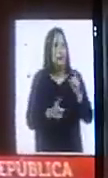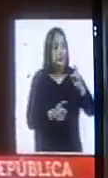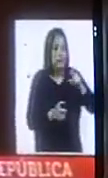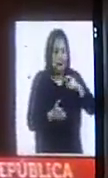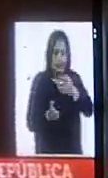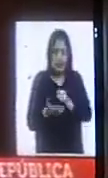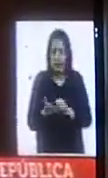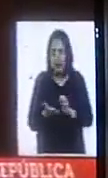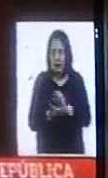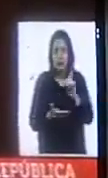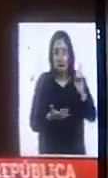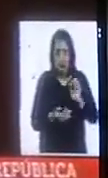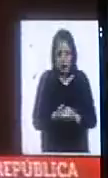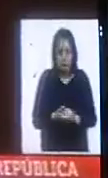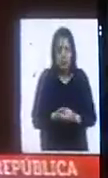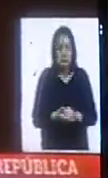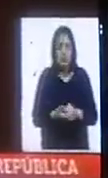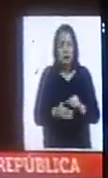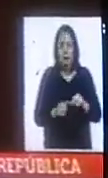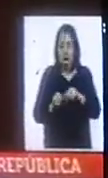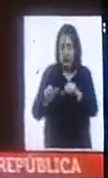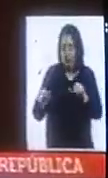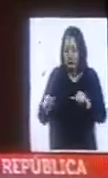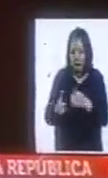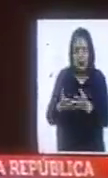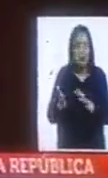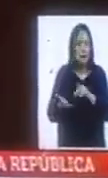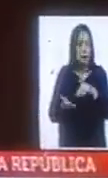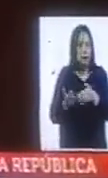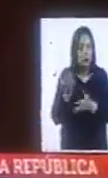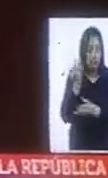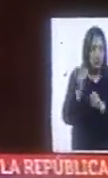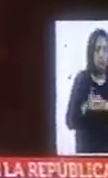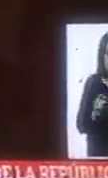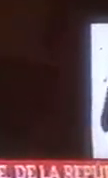educativas de los sectores vulnerables